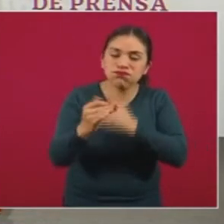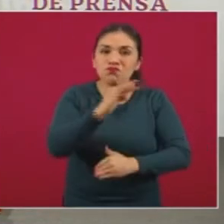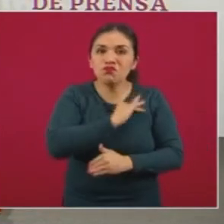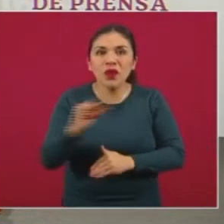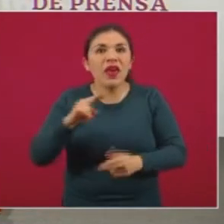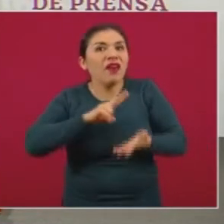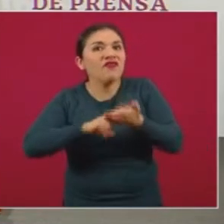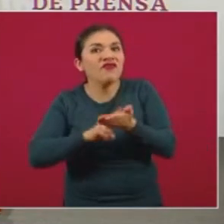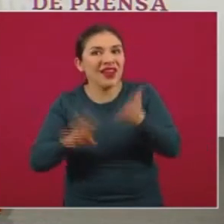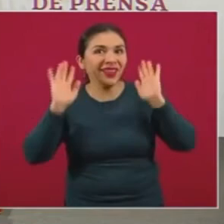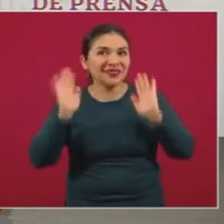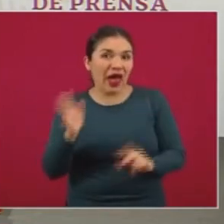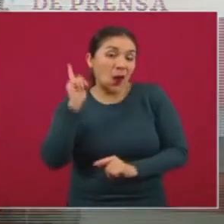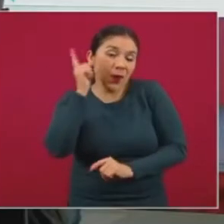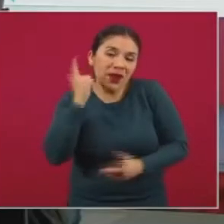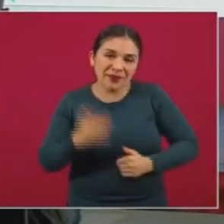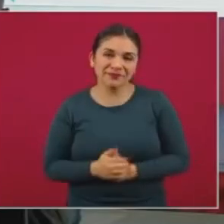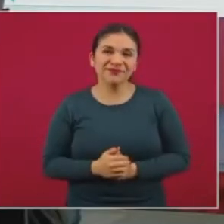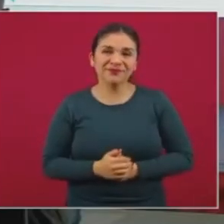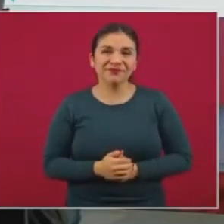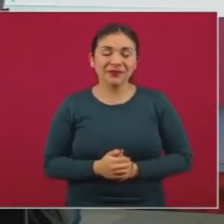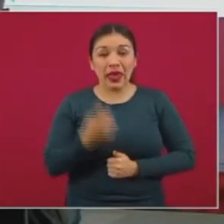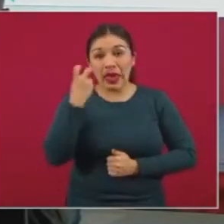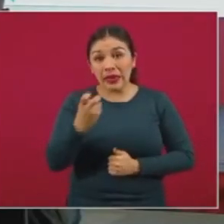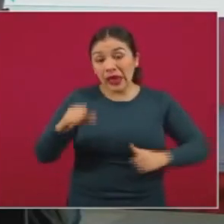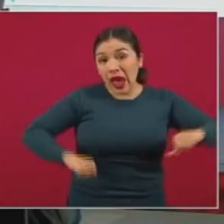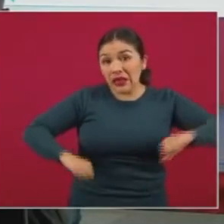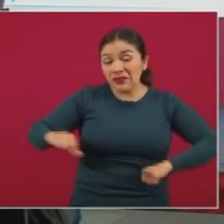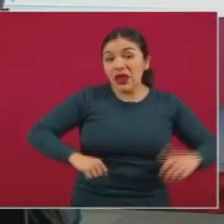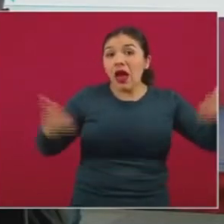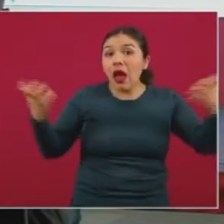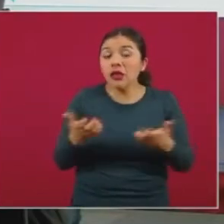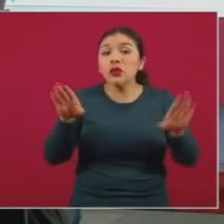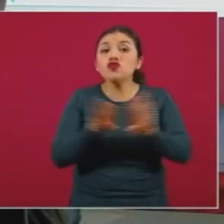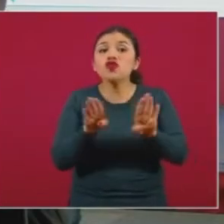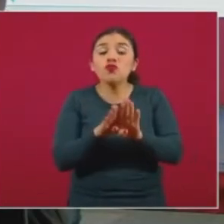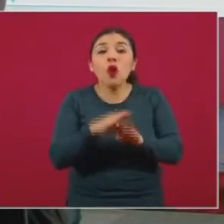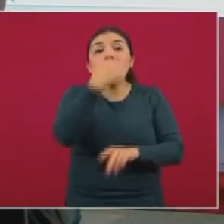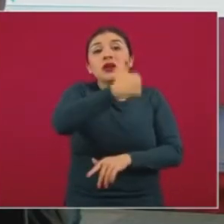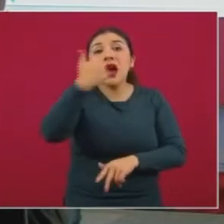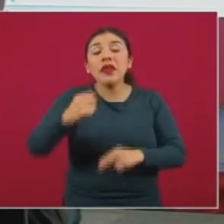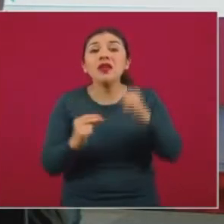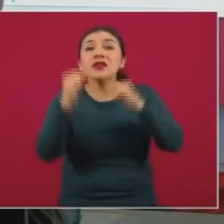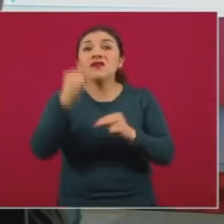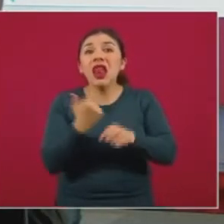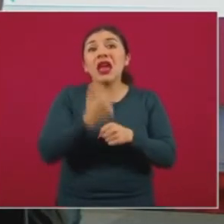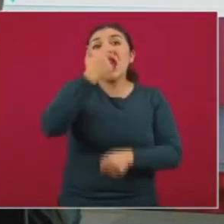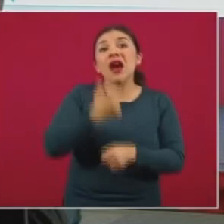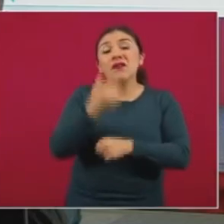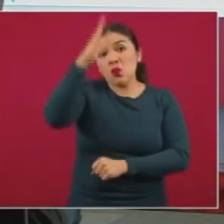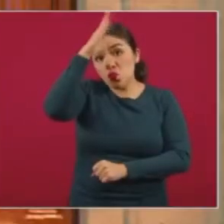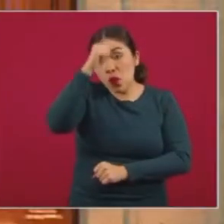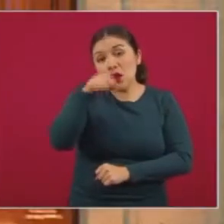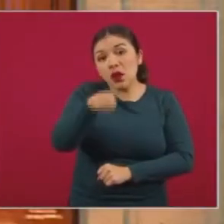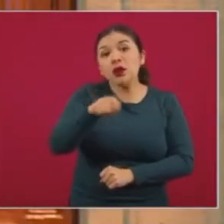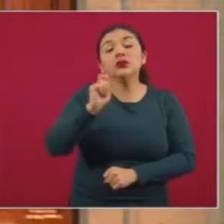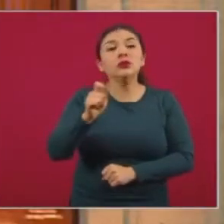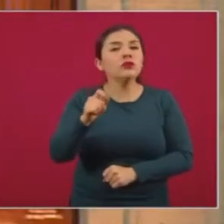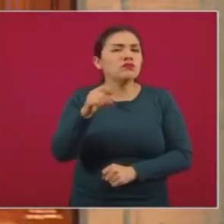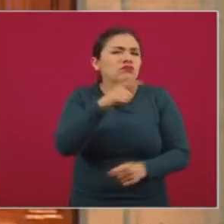los niveles verdes. Las acciones se hacen en función de cada uno de los niveles de riesgo, recordando que de manera